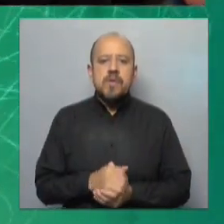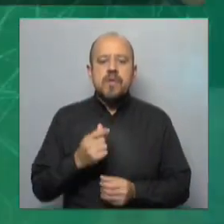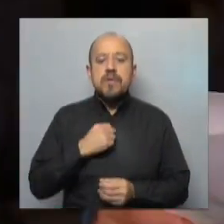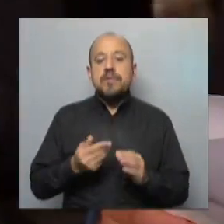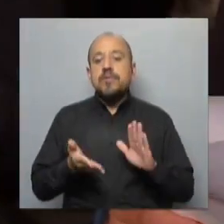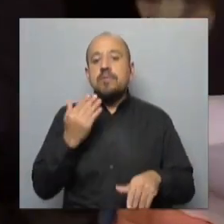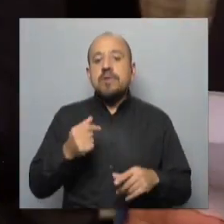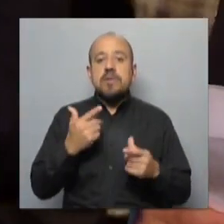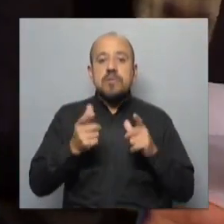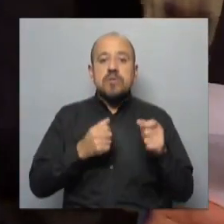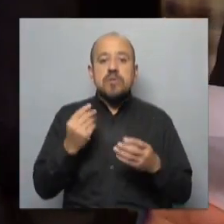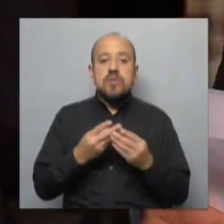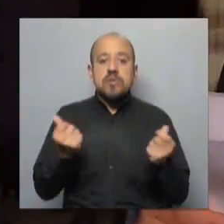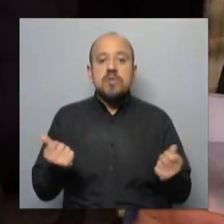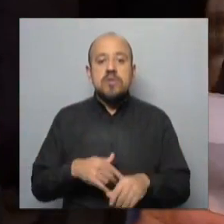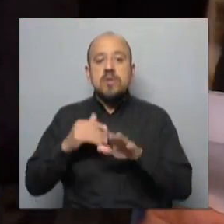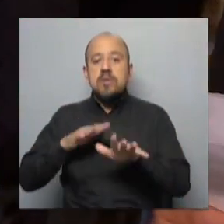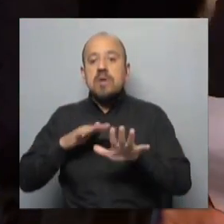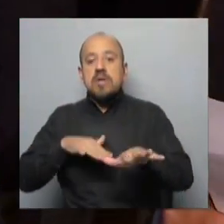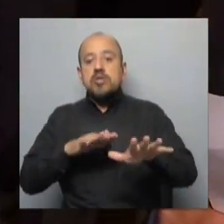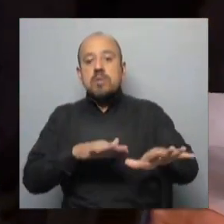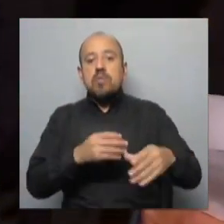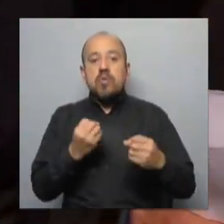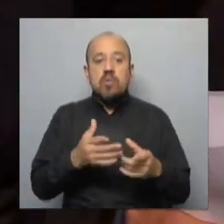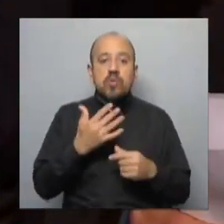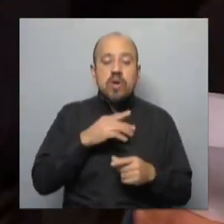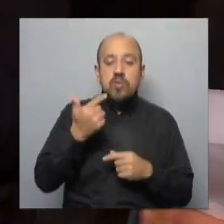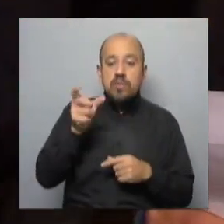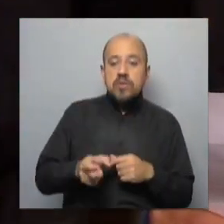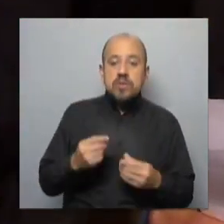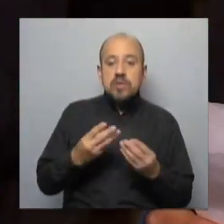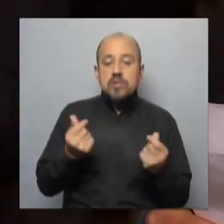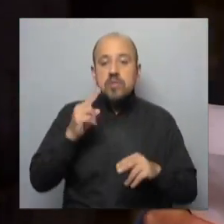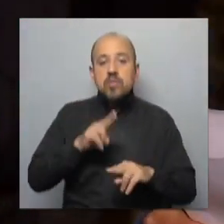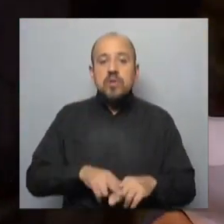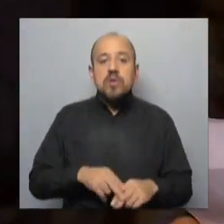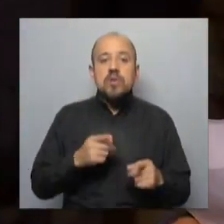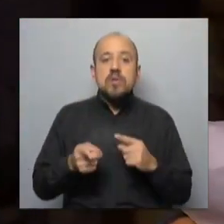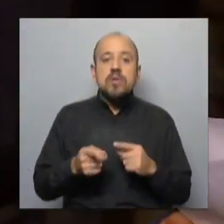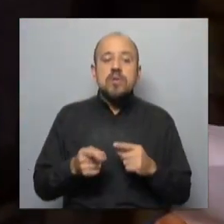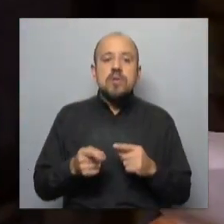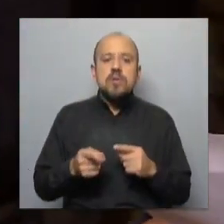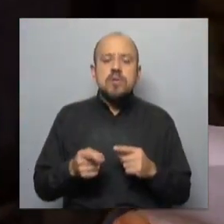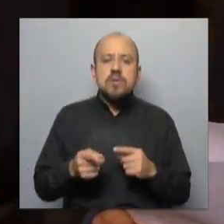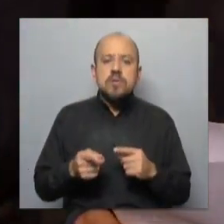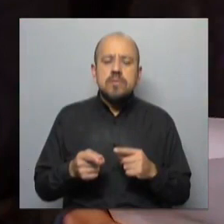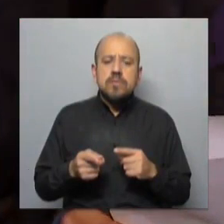desaparecidas marchamos porque cuando aparece un cuerpo sin vida las familias que tienen una bolsa desaparece ante la posibilidad de